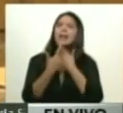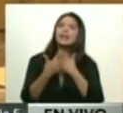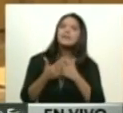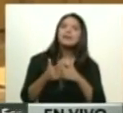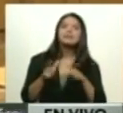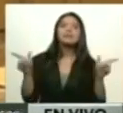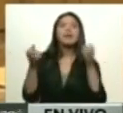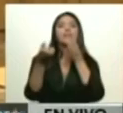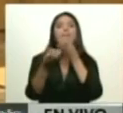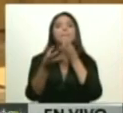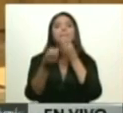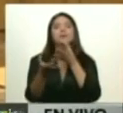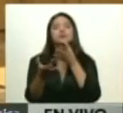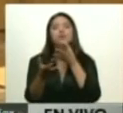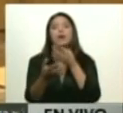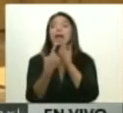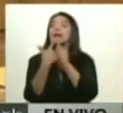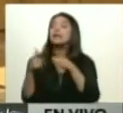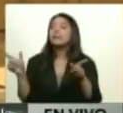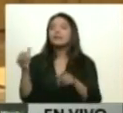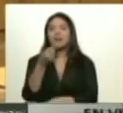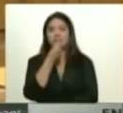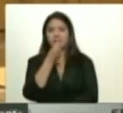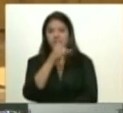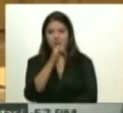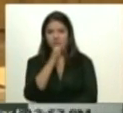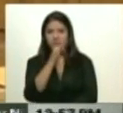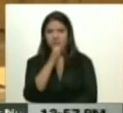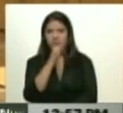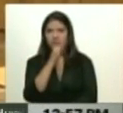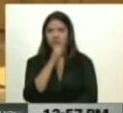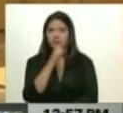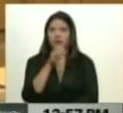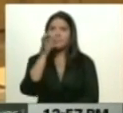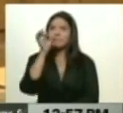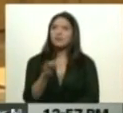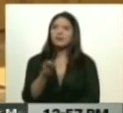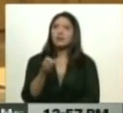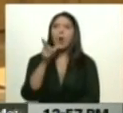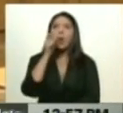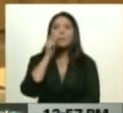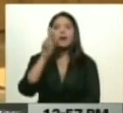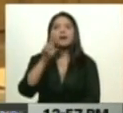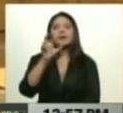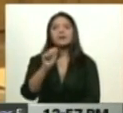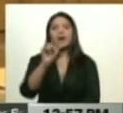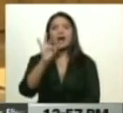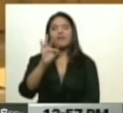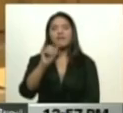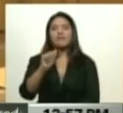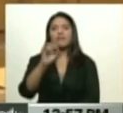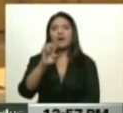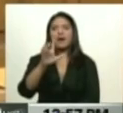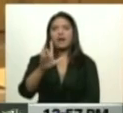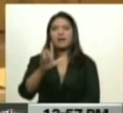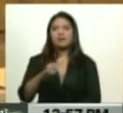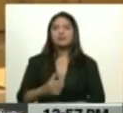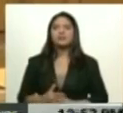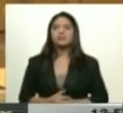y la libertad de prensa. Voy a hablar directamente de mi hermano, Rafael Ernesto Ortega